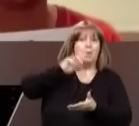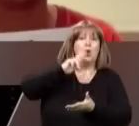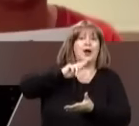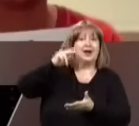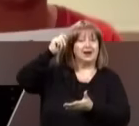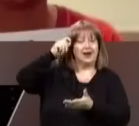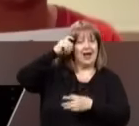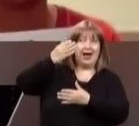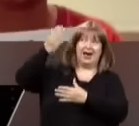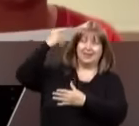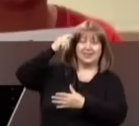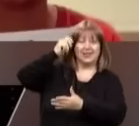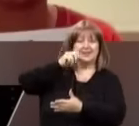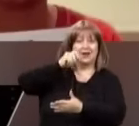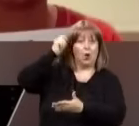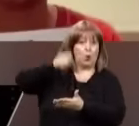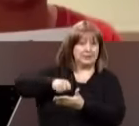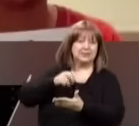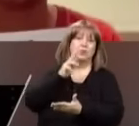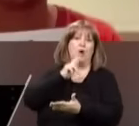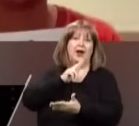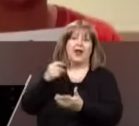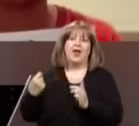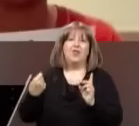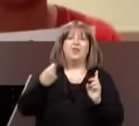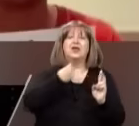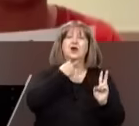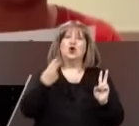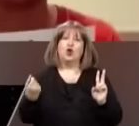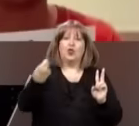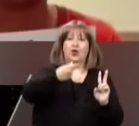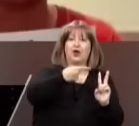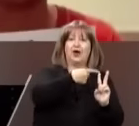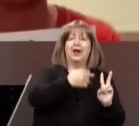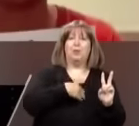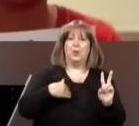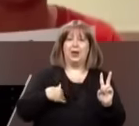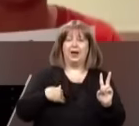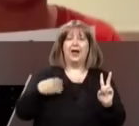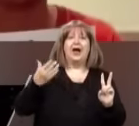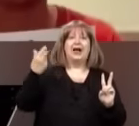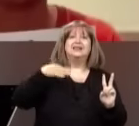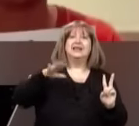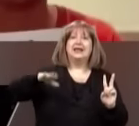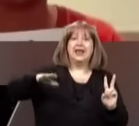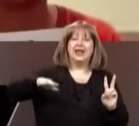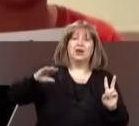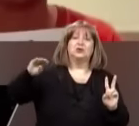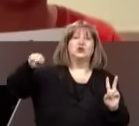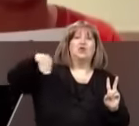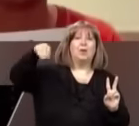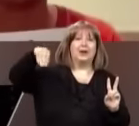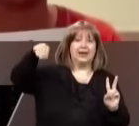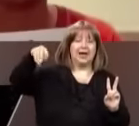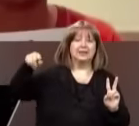considere institucionalmente sana tiene que arbitrar los resortes institucionales para llegar al juicio político. Sería lamentable que la